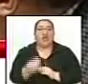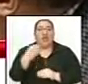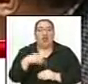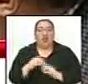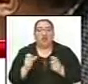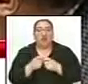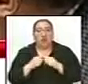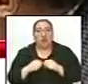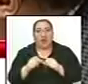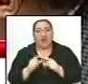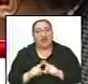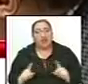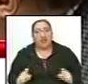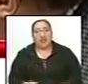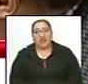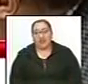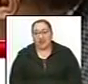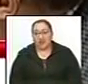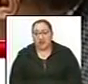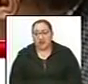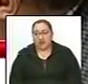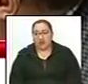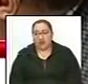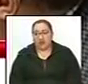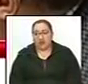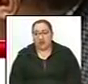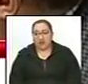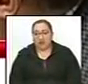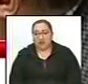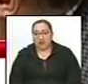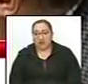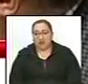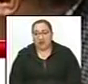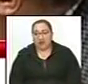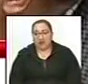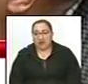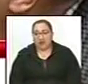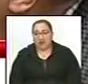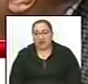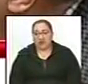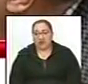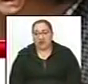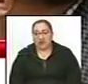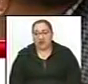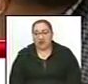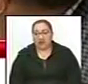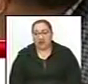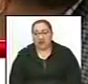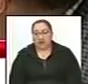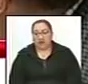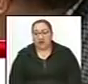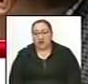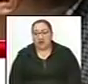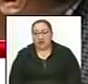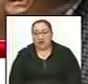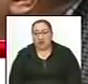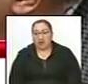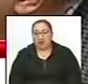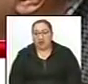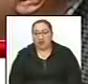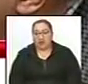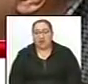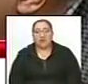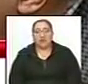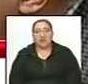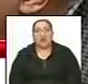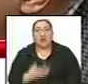subcomisión de acusaciones. Y aquí el que tiene que proponer el informe, el debate del informe y sus conclusiones es el